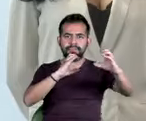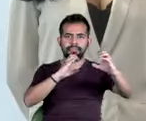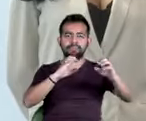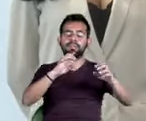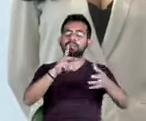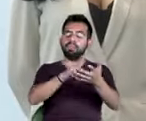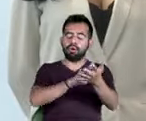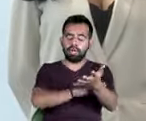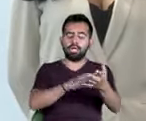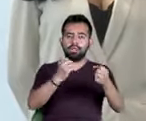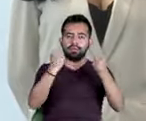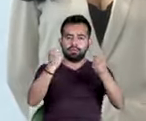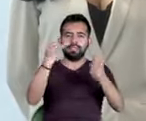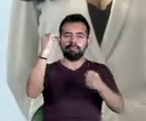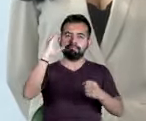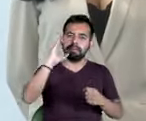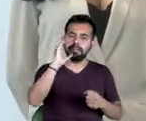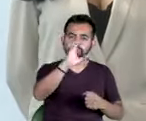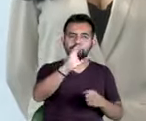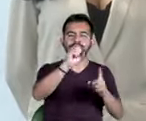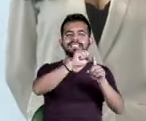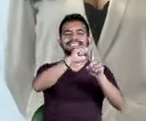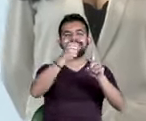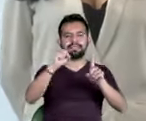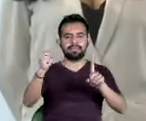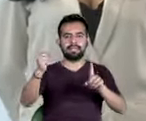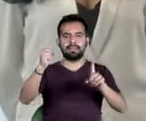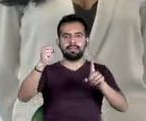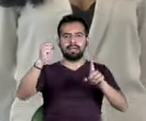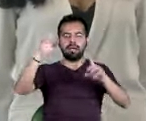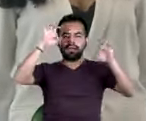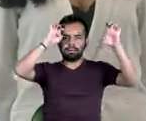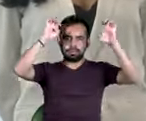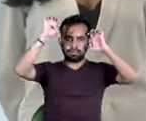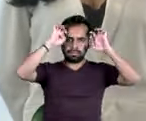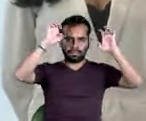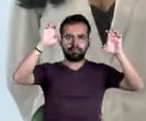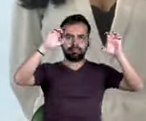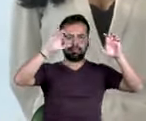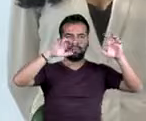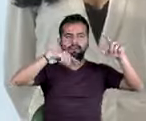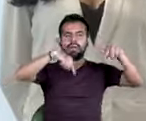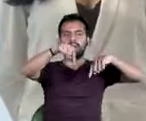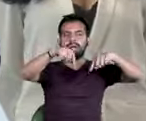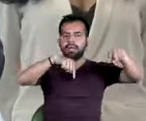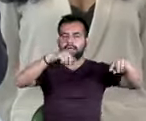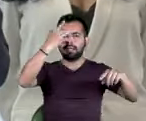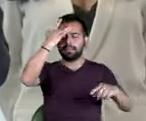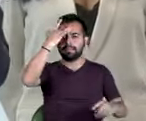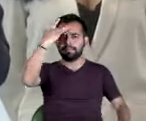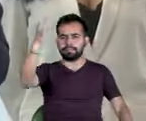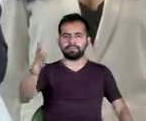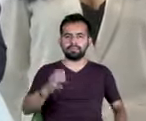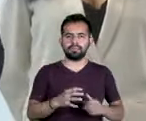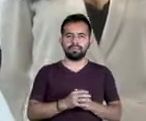proyecto de inversión, un sistema inteligente de gestión de tráfico. No puede ser que tengamos